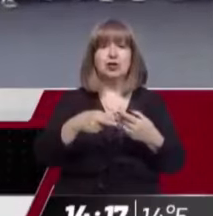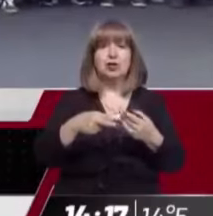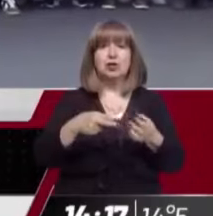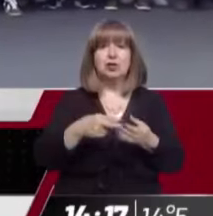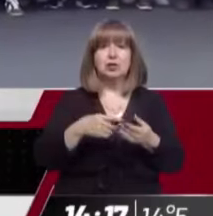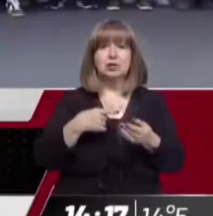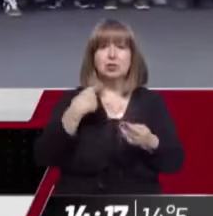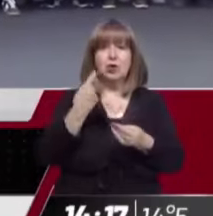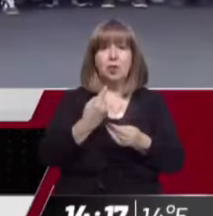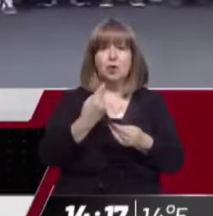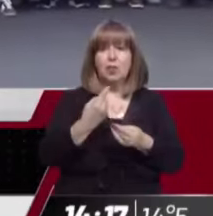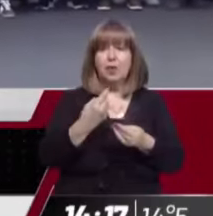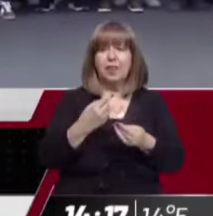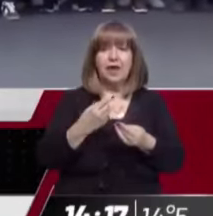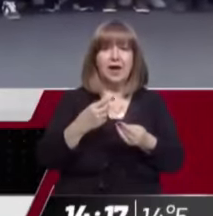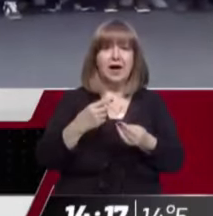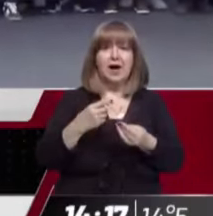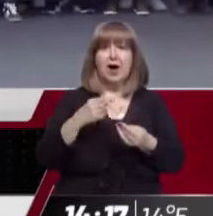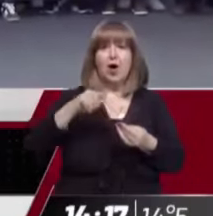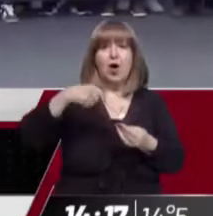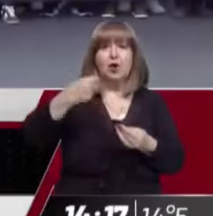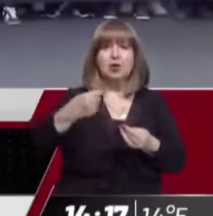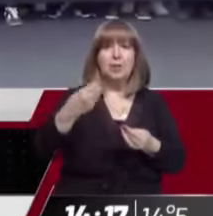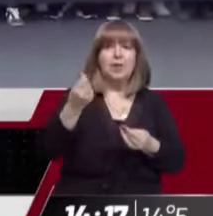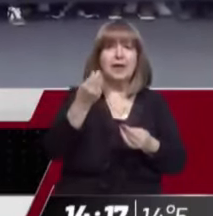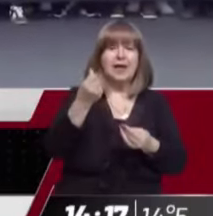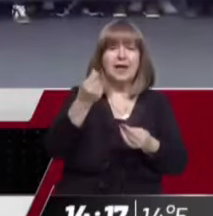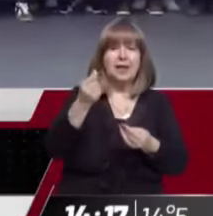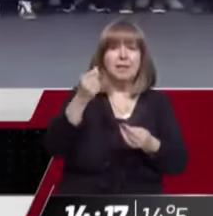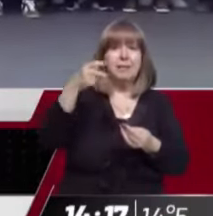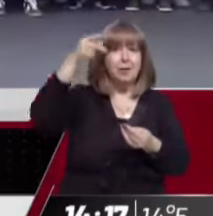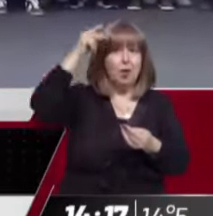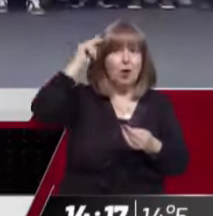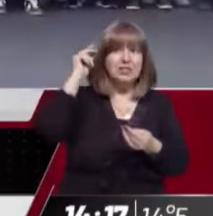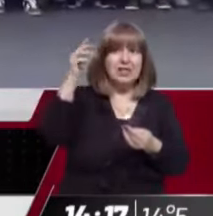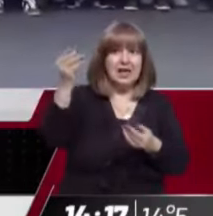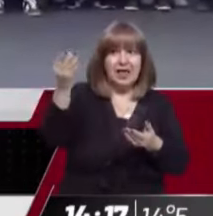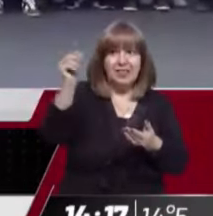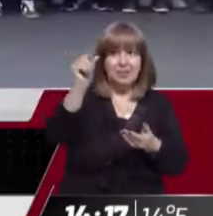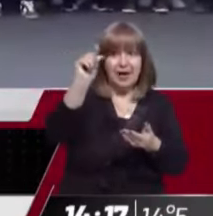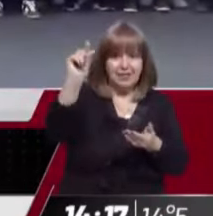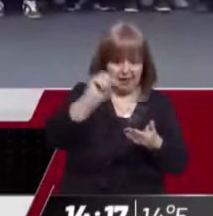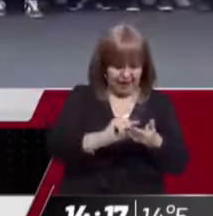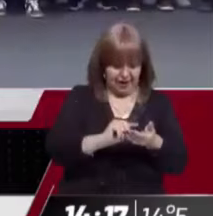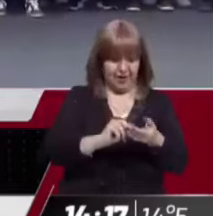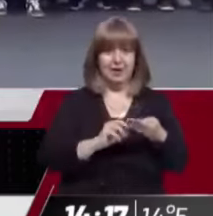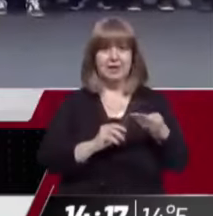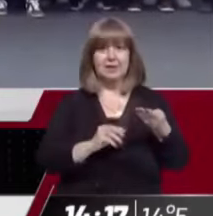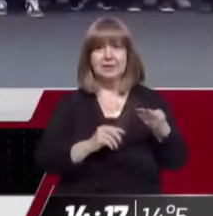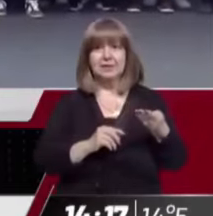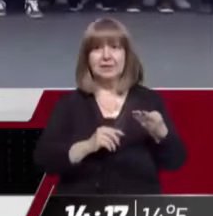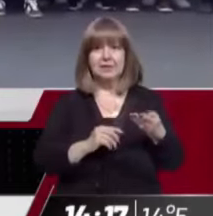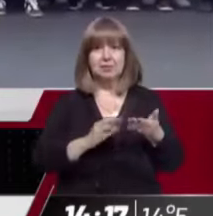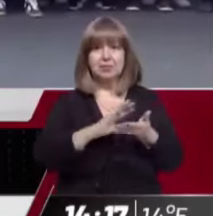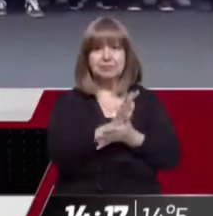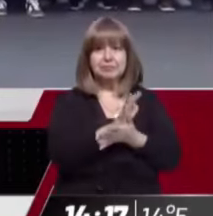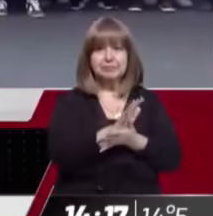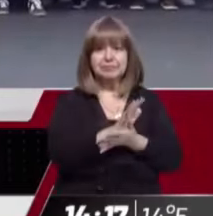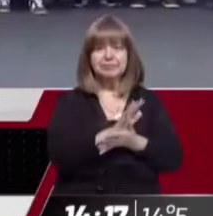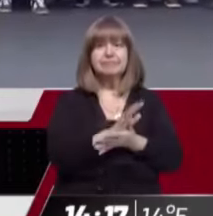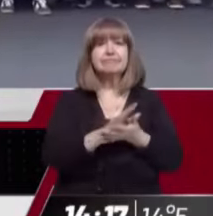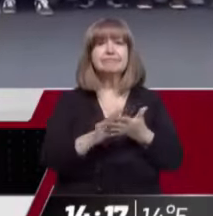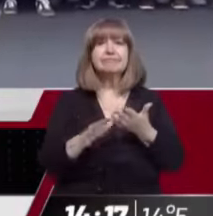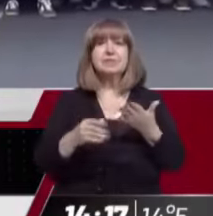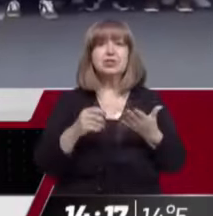de seguir estudiando otra cosa. Ya habías utilizado recursos de tu crédito, claro. E iniciar una nueva carrera te iba a dejar igualmente a mitad de